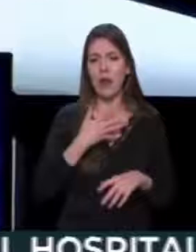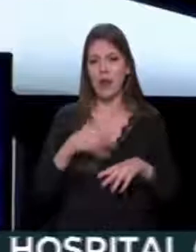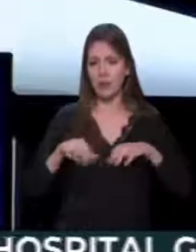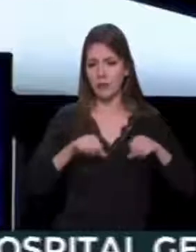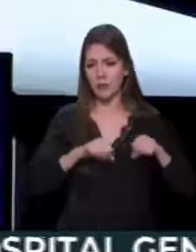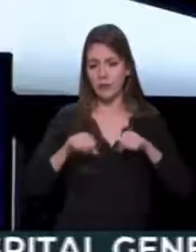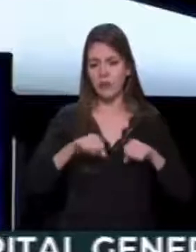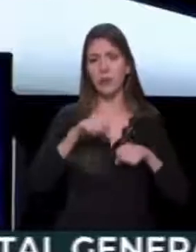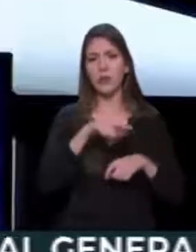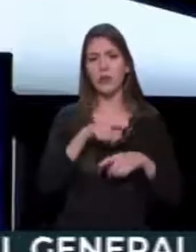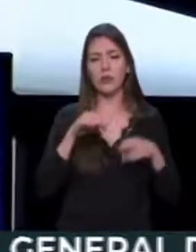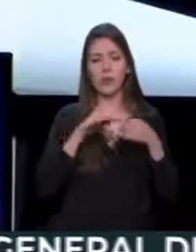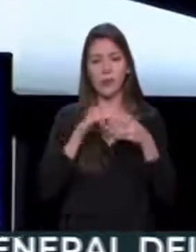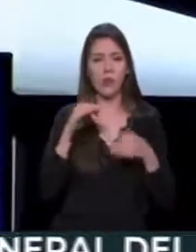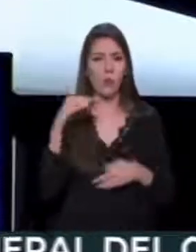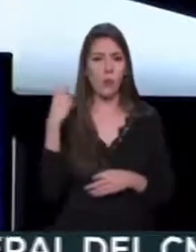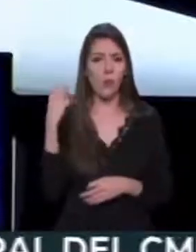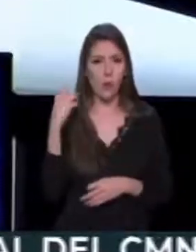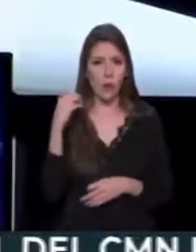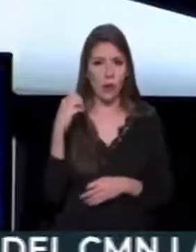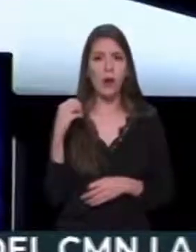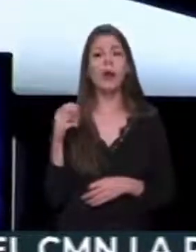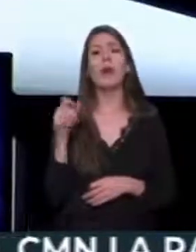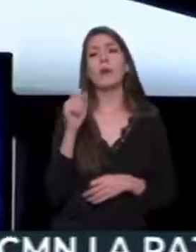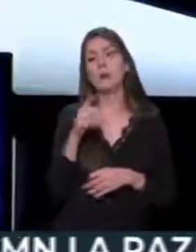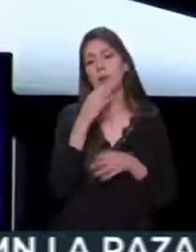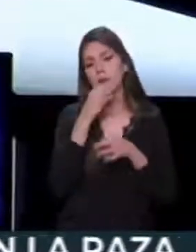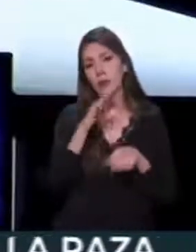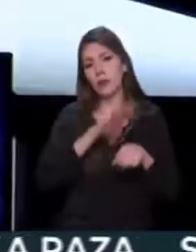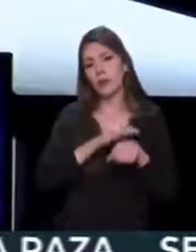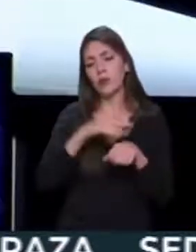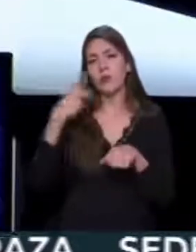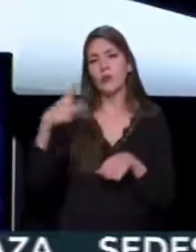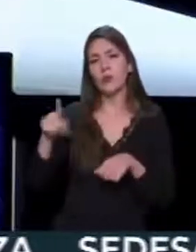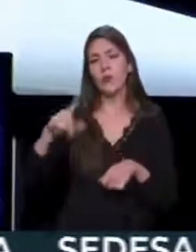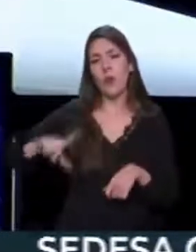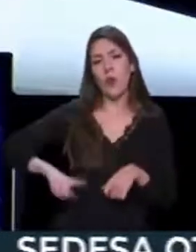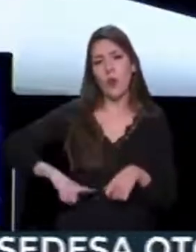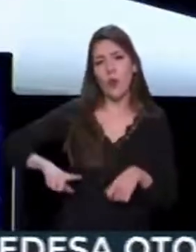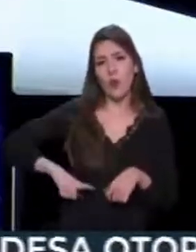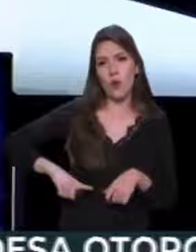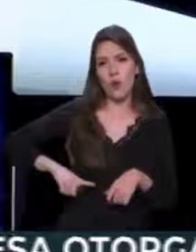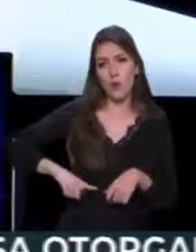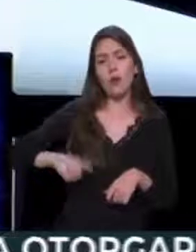a través de fuentes confiables, de fuentes del gobierno, del Sismológico Nacional,